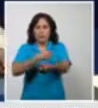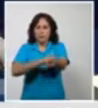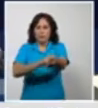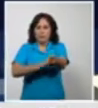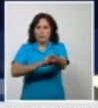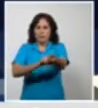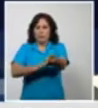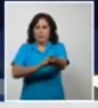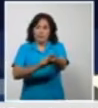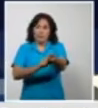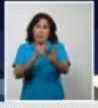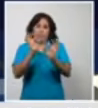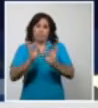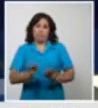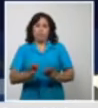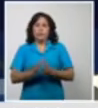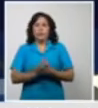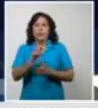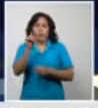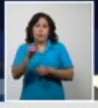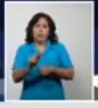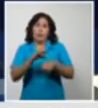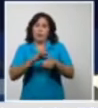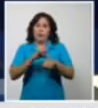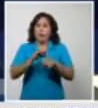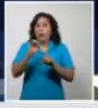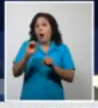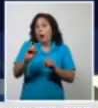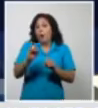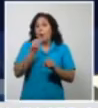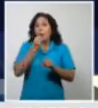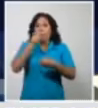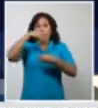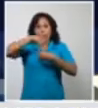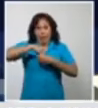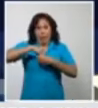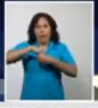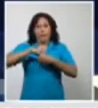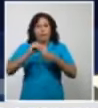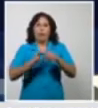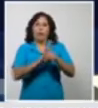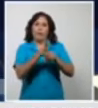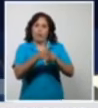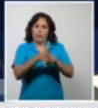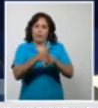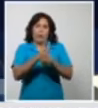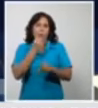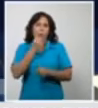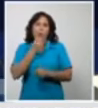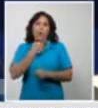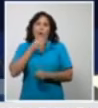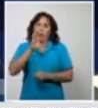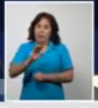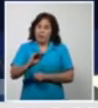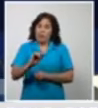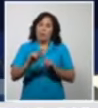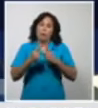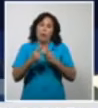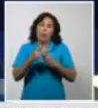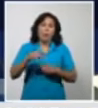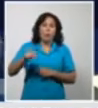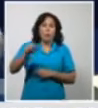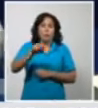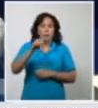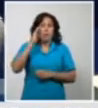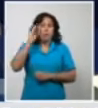persona que está infectada o que tiene la enfermedad ya como tal. Es lo que podemos decir. De todas formas,